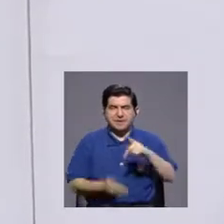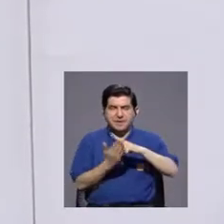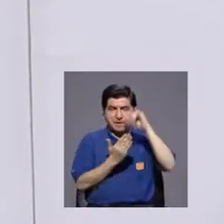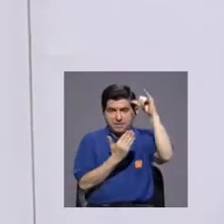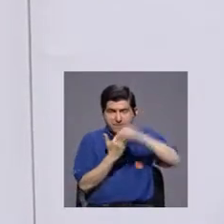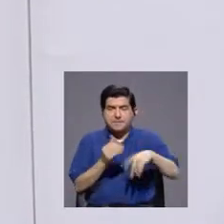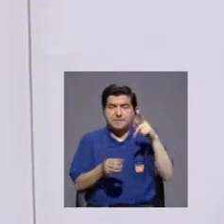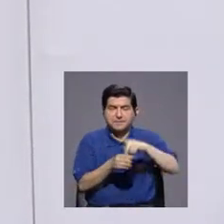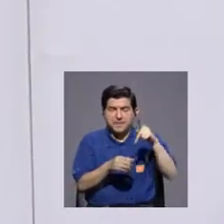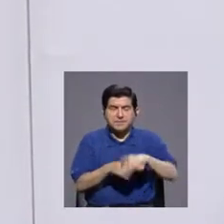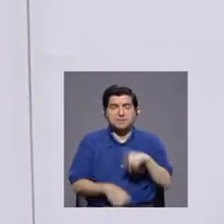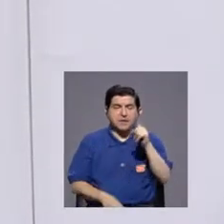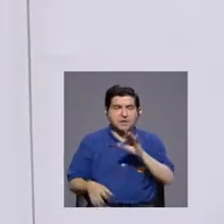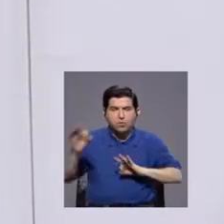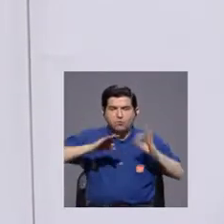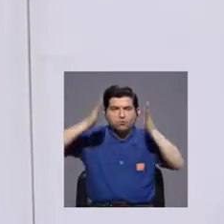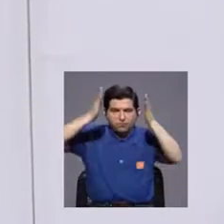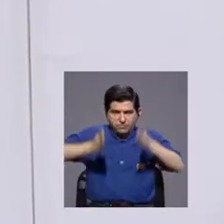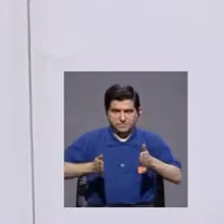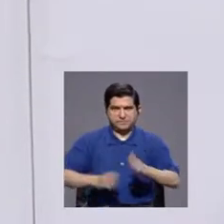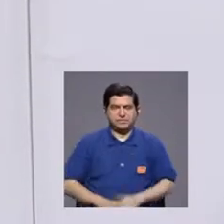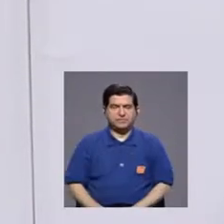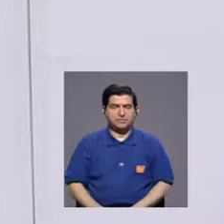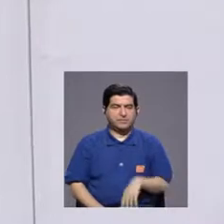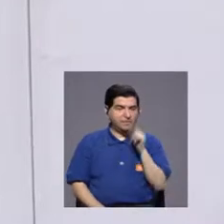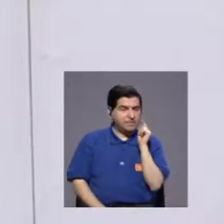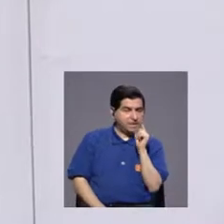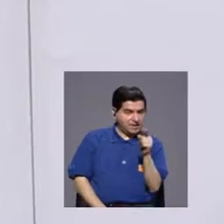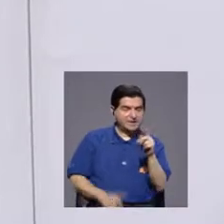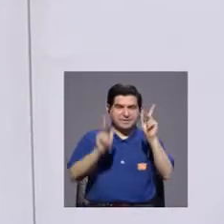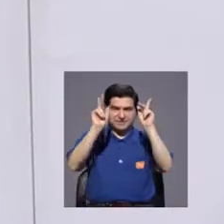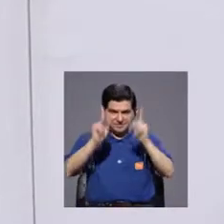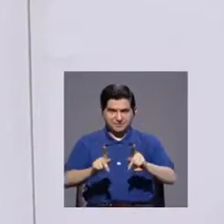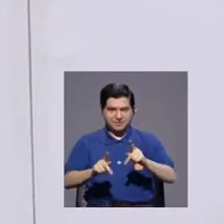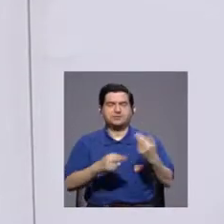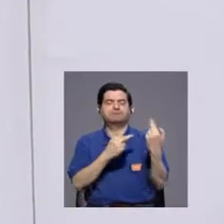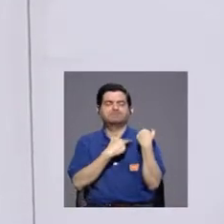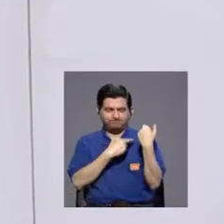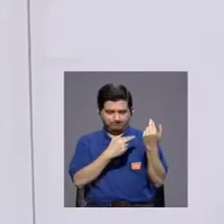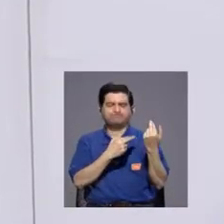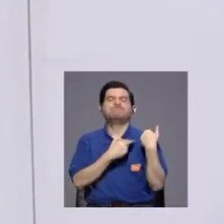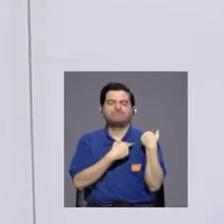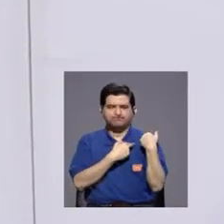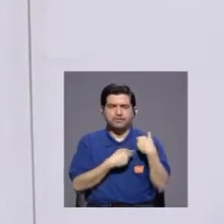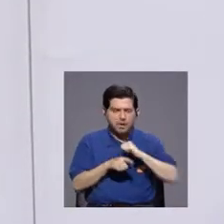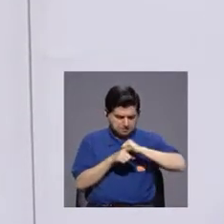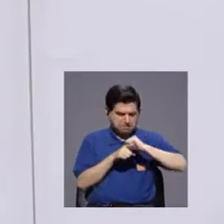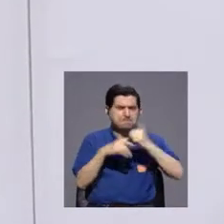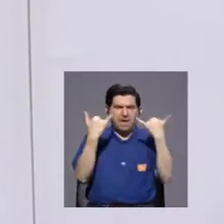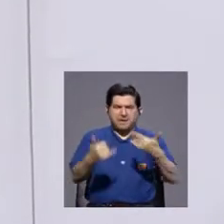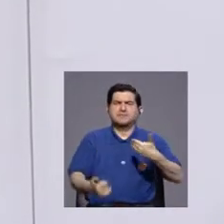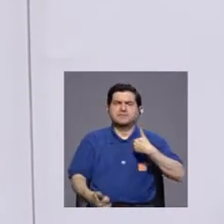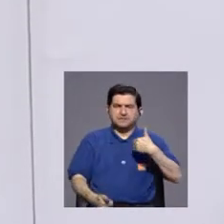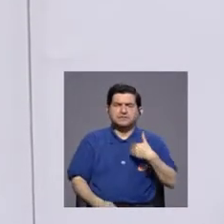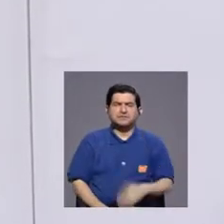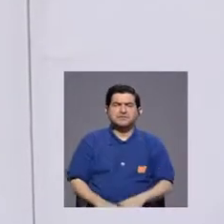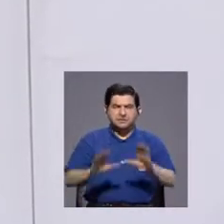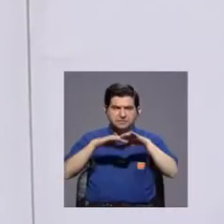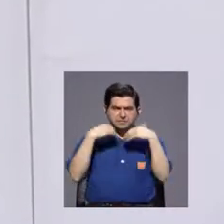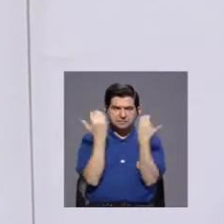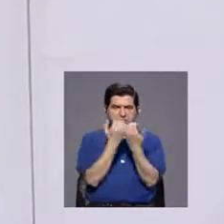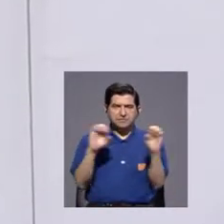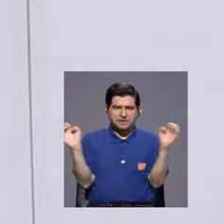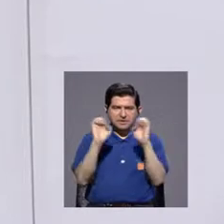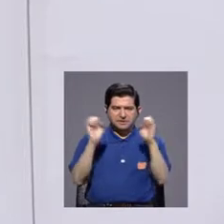participa un físico el físico es la persona encargada y entrenada por parte de la comisión de